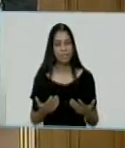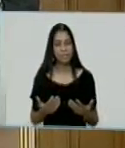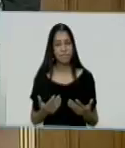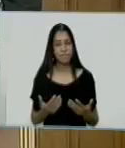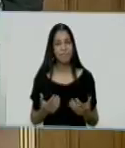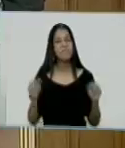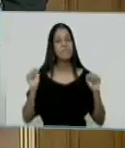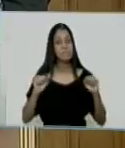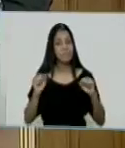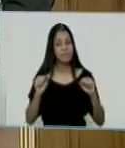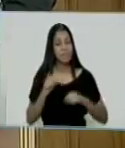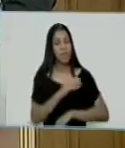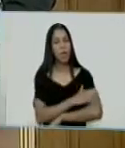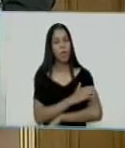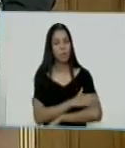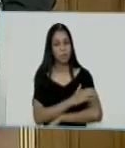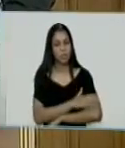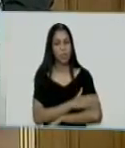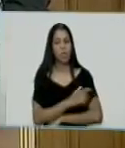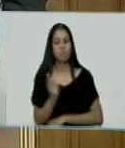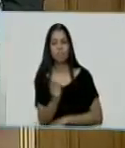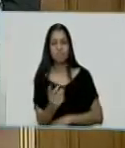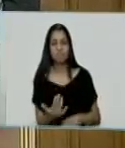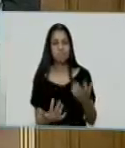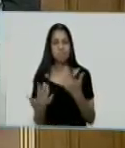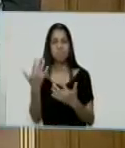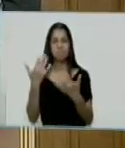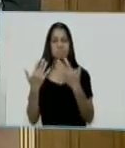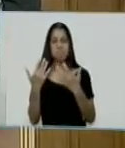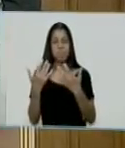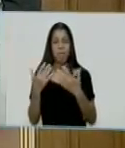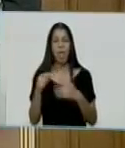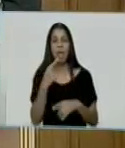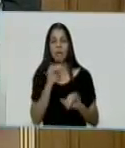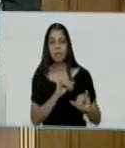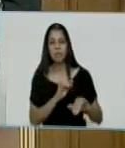Sí, es una doctrina, quemar a los seres humanos vivos y echarle la culpa a los demás.